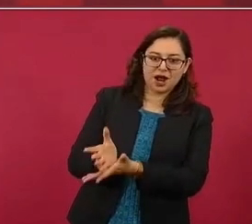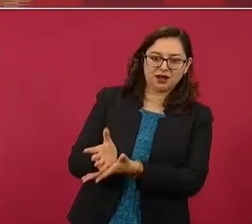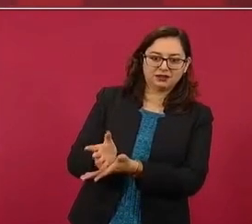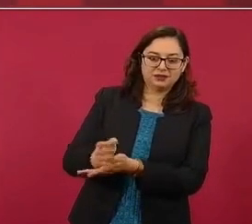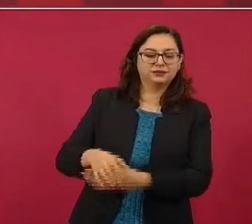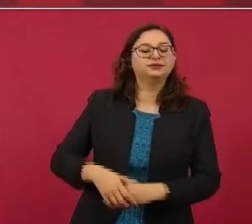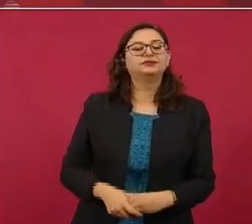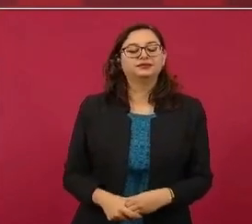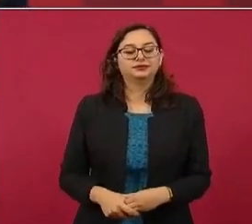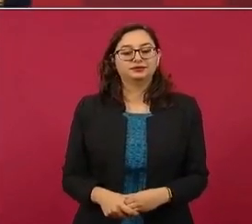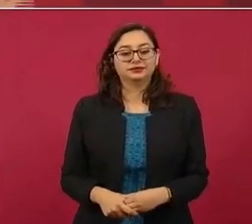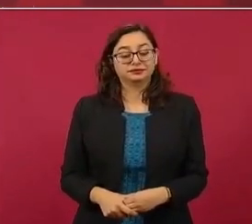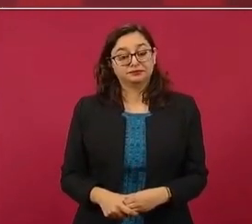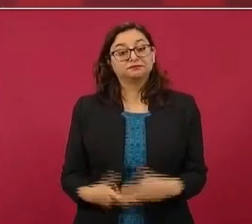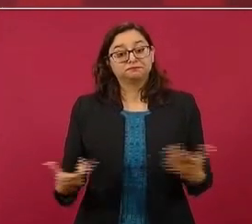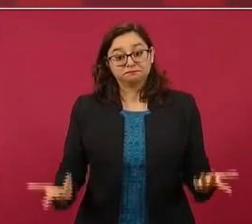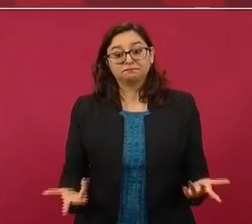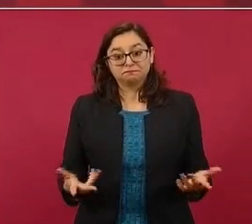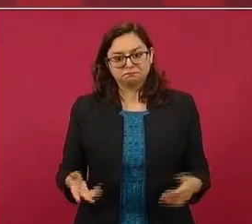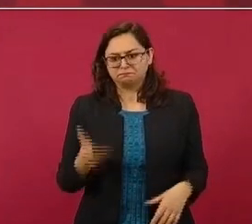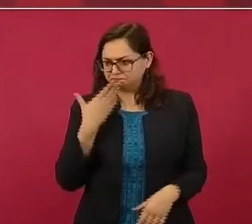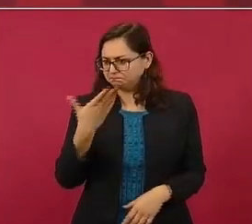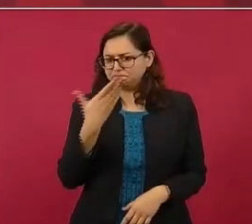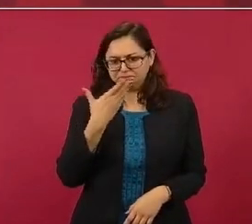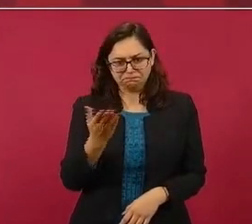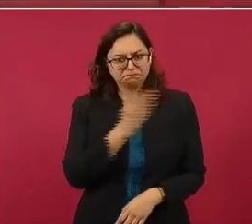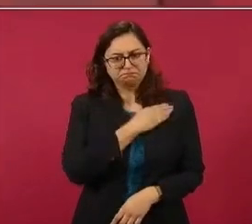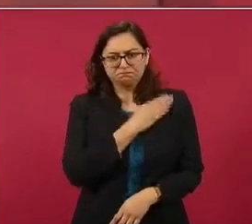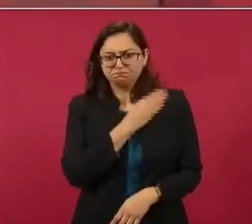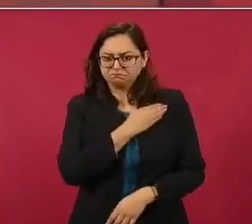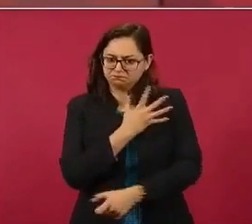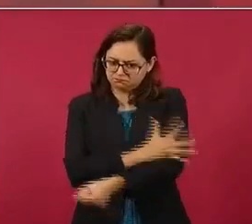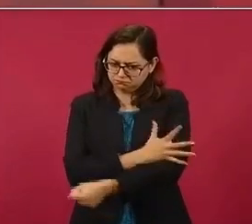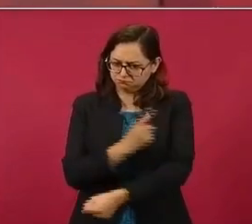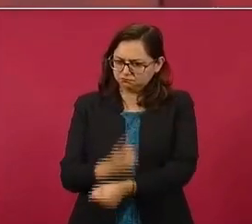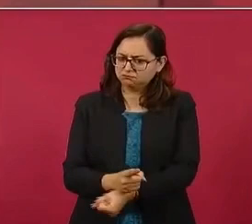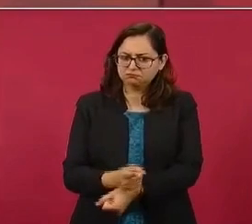Y eso es muy bueno porque se termina con la simulación.